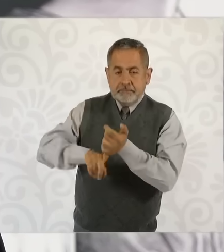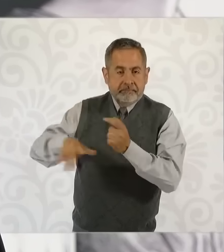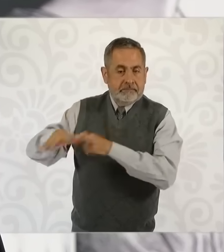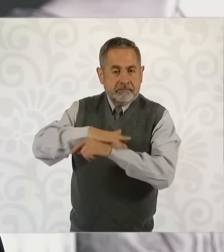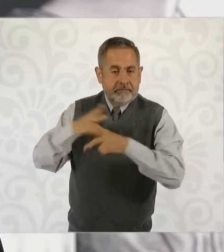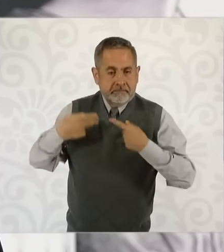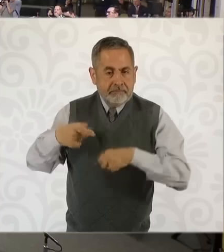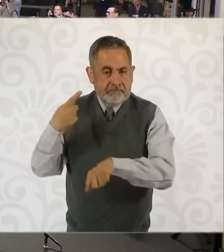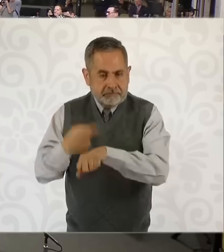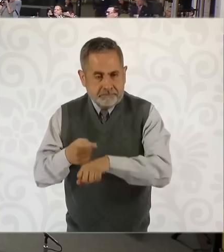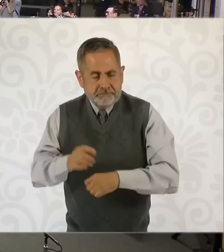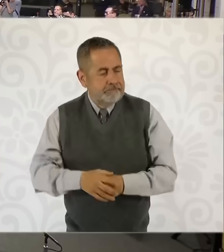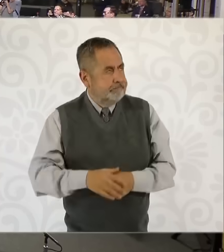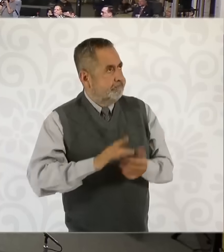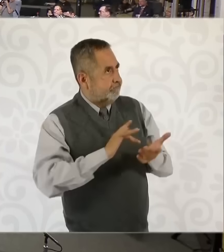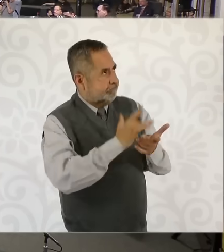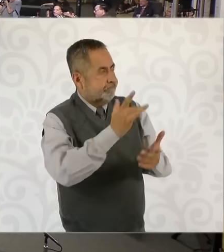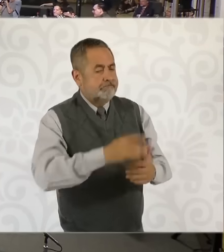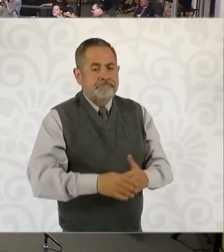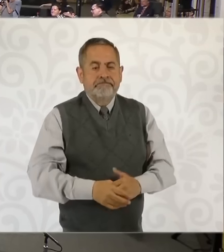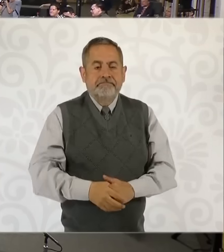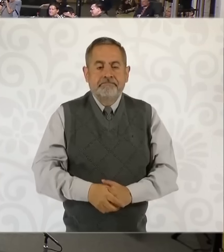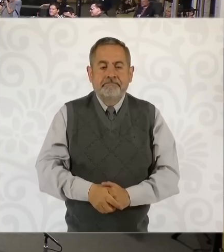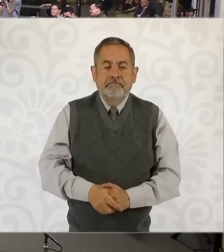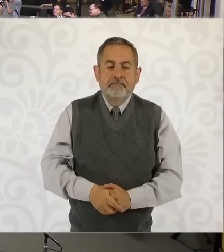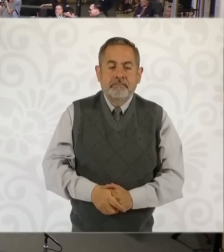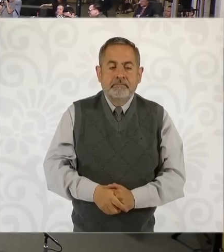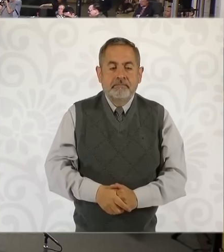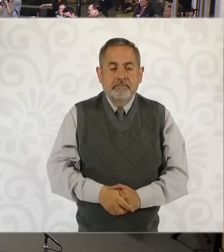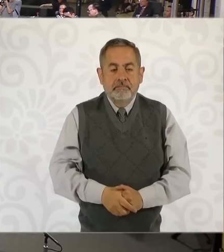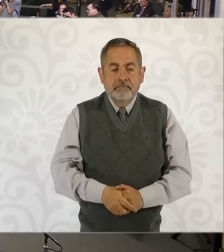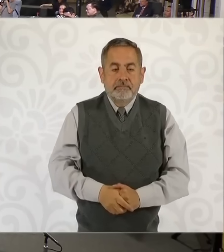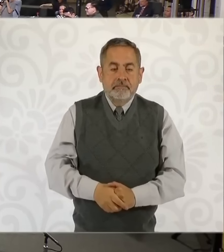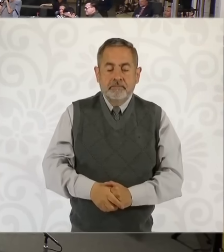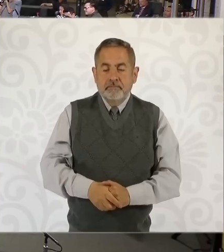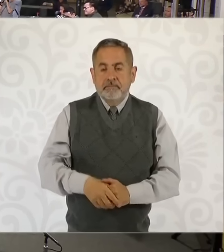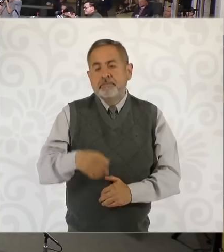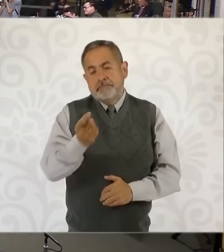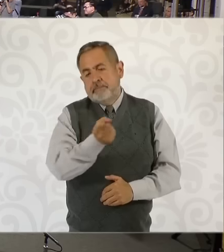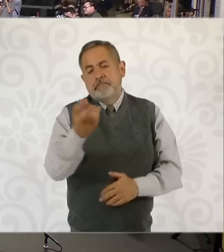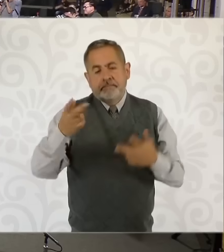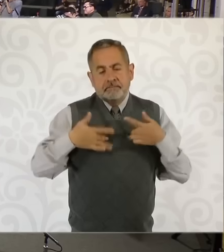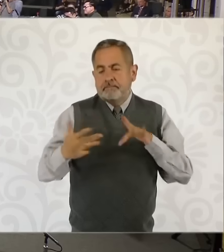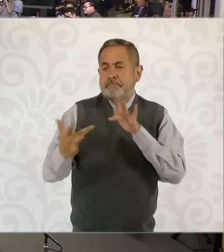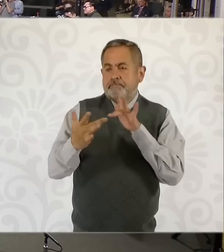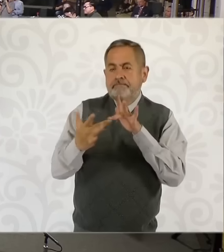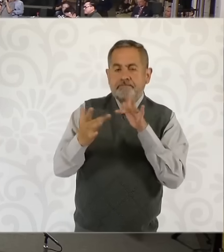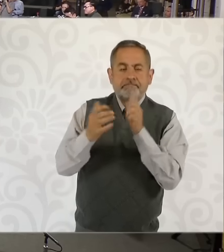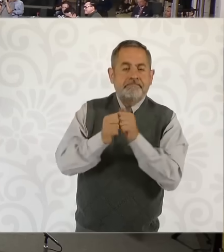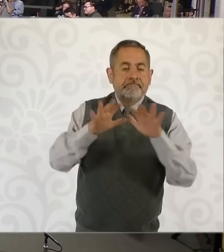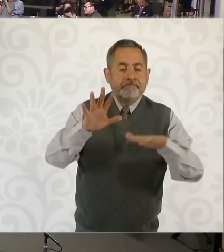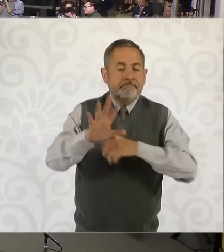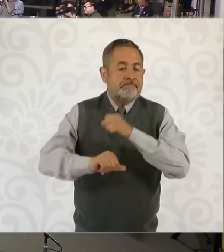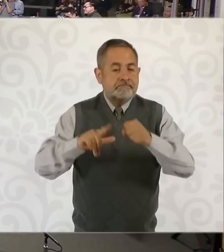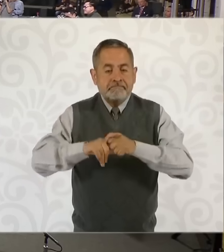casos. Gracias. Gracias. Y tienen que estar en contacto con el ganado, obviamente, son Sí. las personas que se